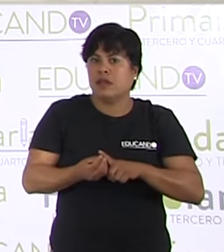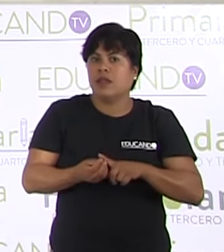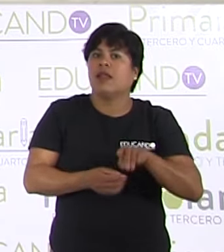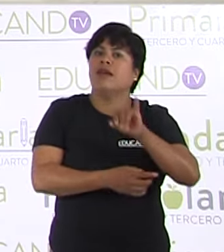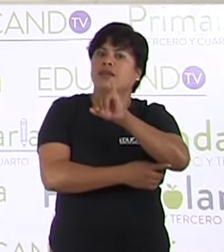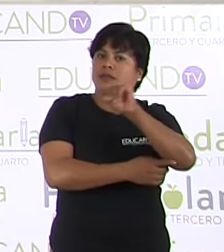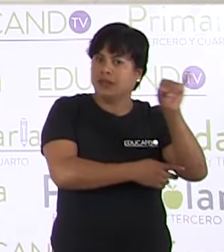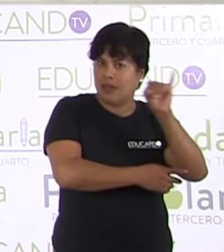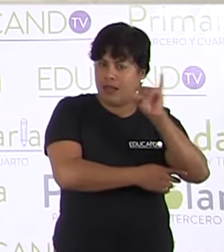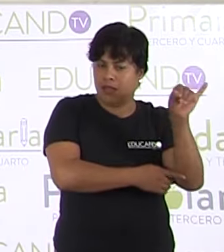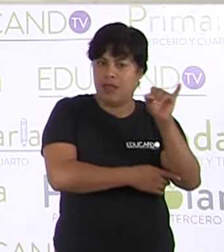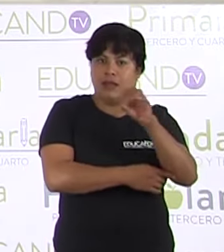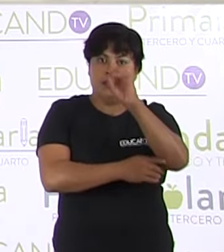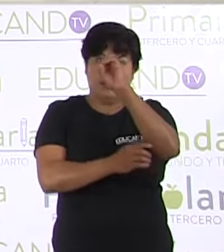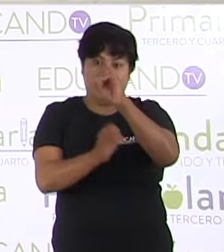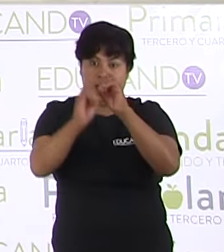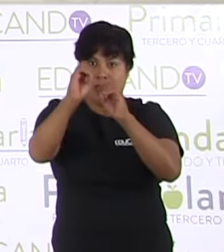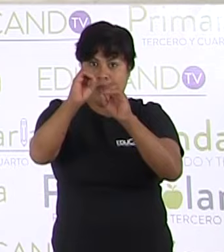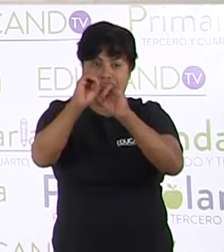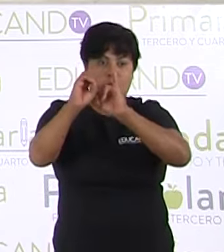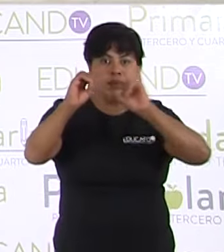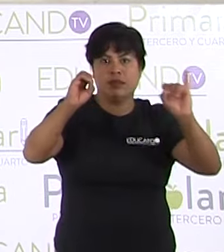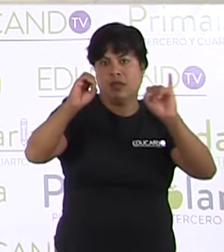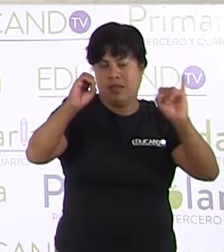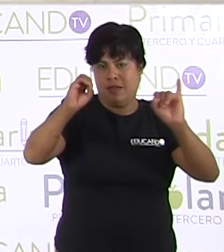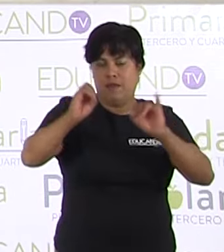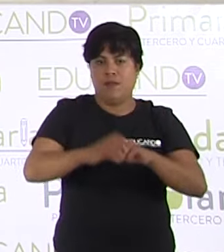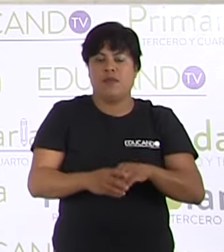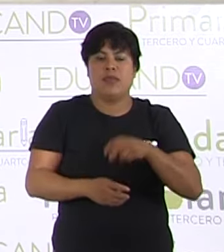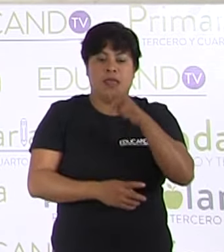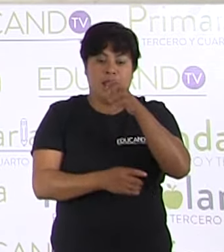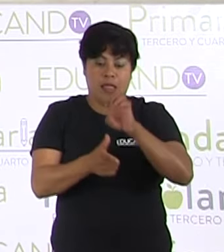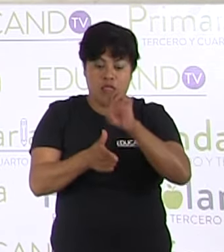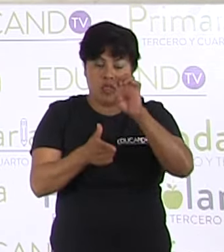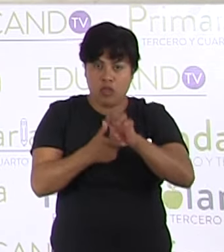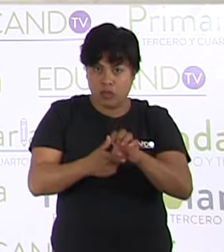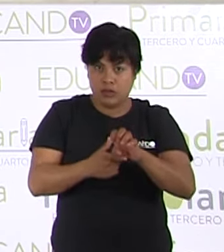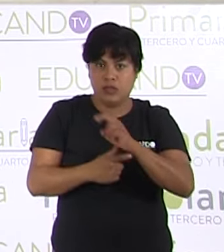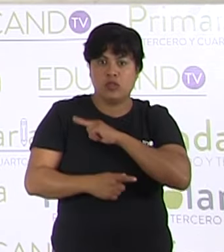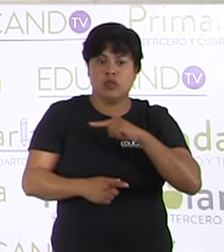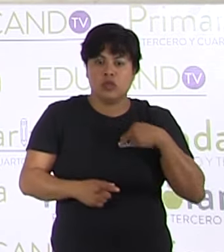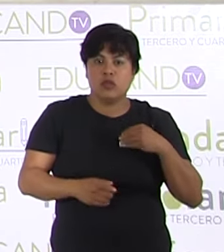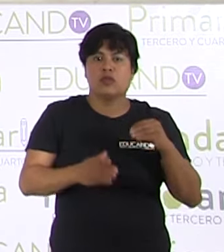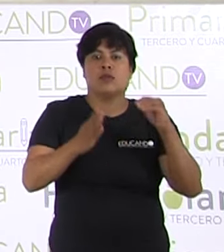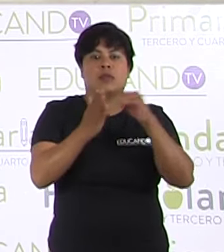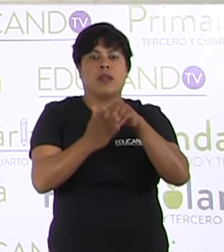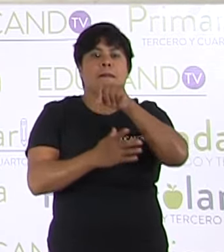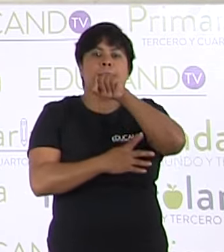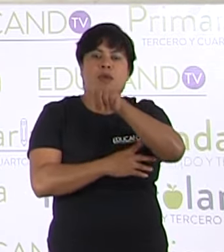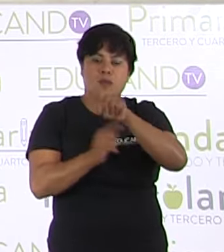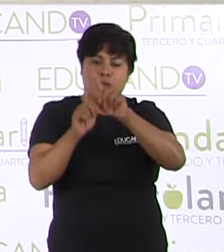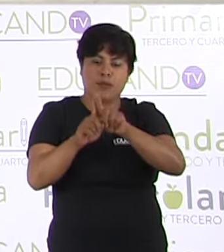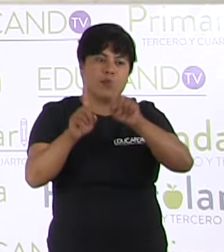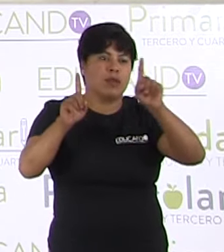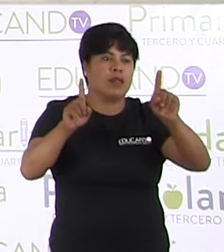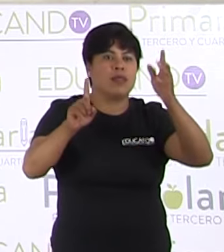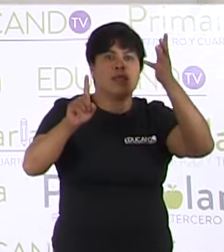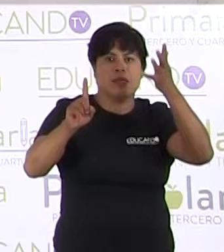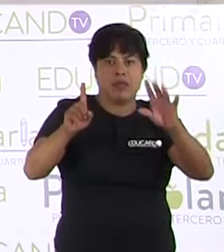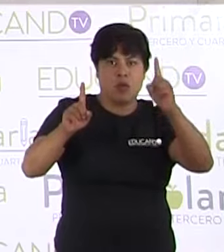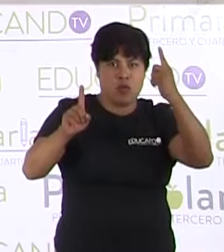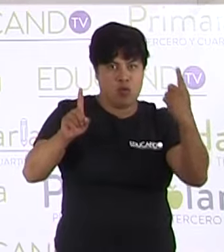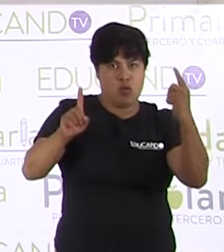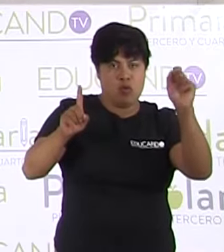lado izquierdo no antes de origen o del cero Entonces vamos a Trazar el mismo segmento de recta pero a la